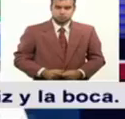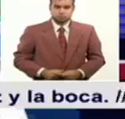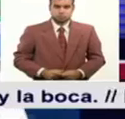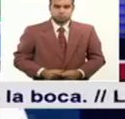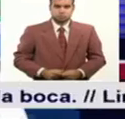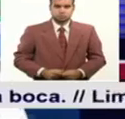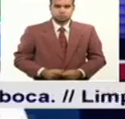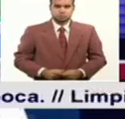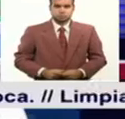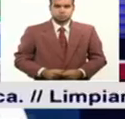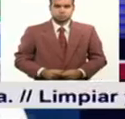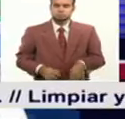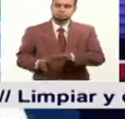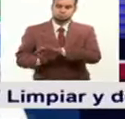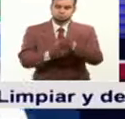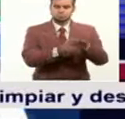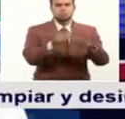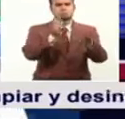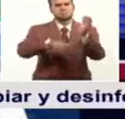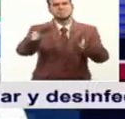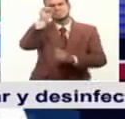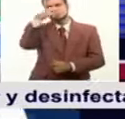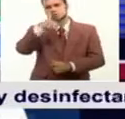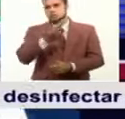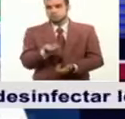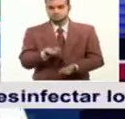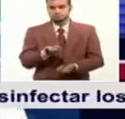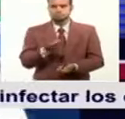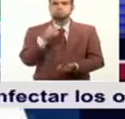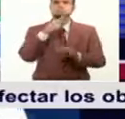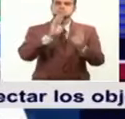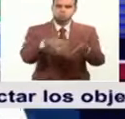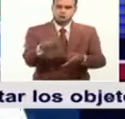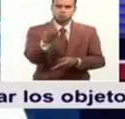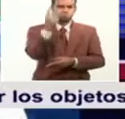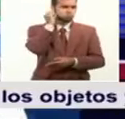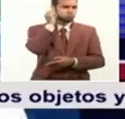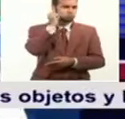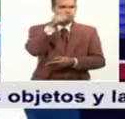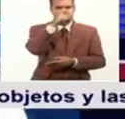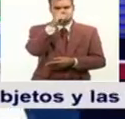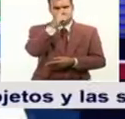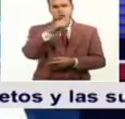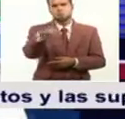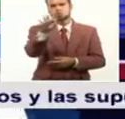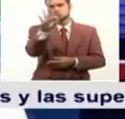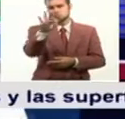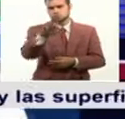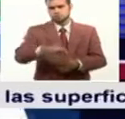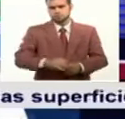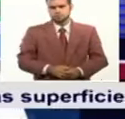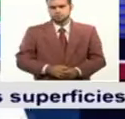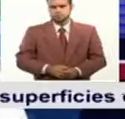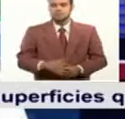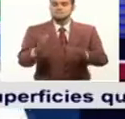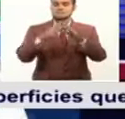Fallece en la provincia de Ciego de Ávila una paciente de 88 años de edad del municipio de